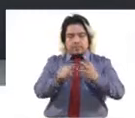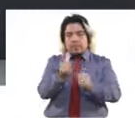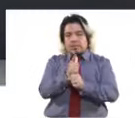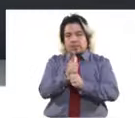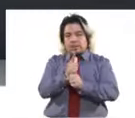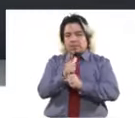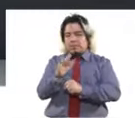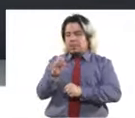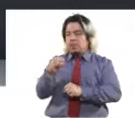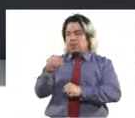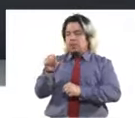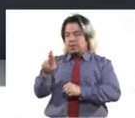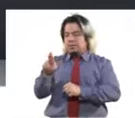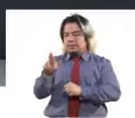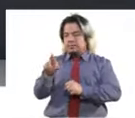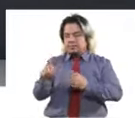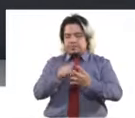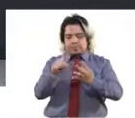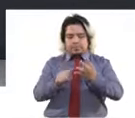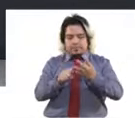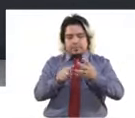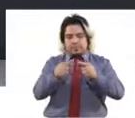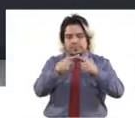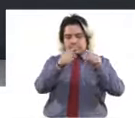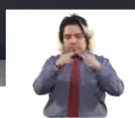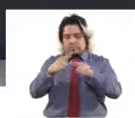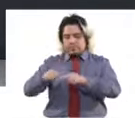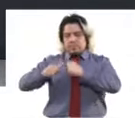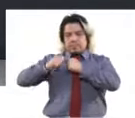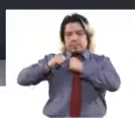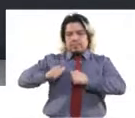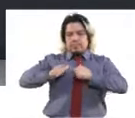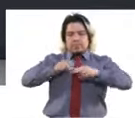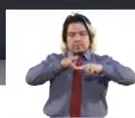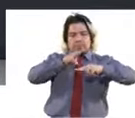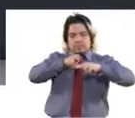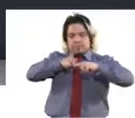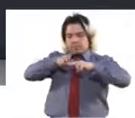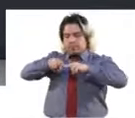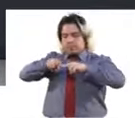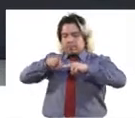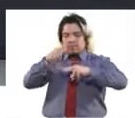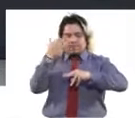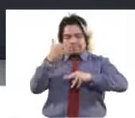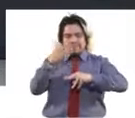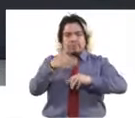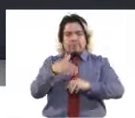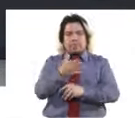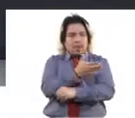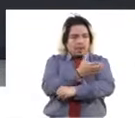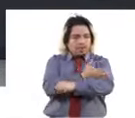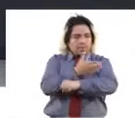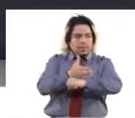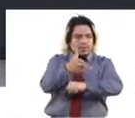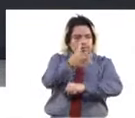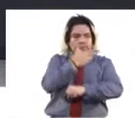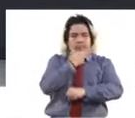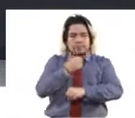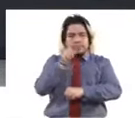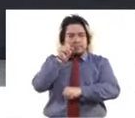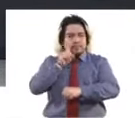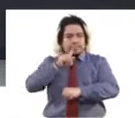licenciado Omar García Harfuch. Honorables autoridades del presidio, compañeros y compañeras